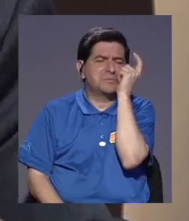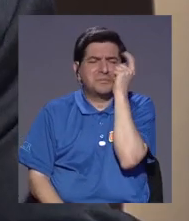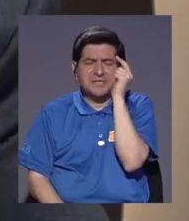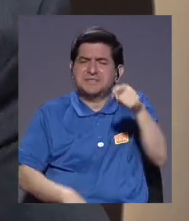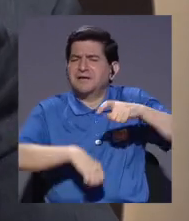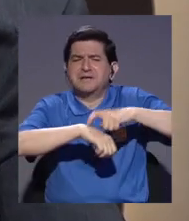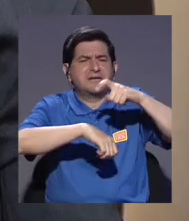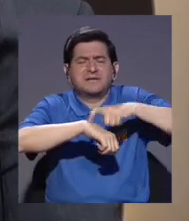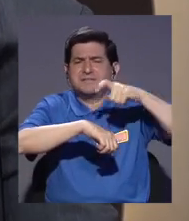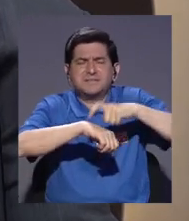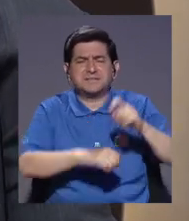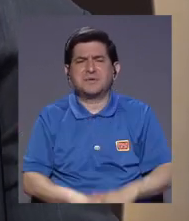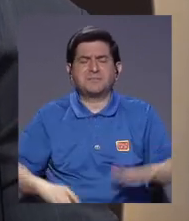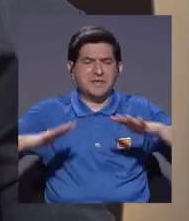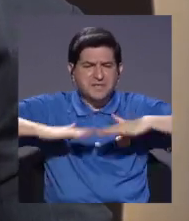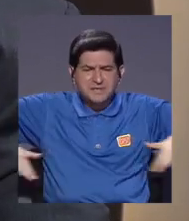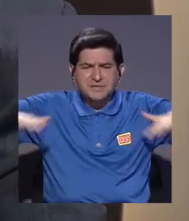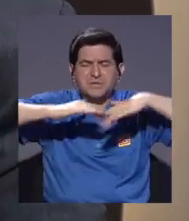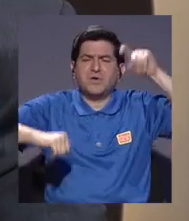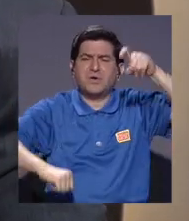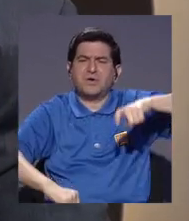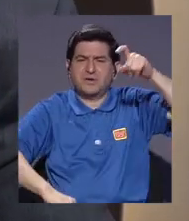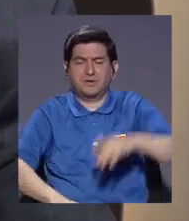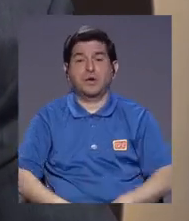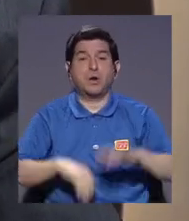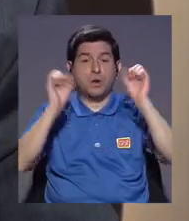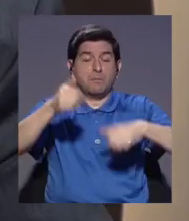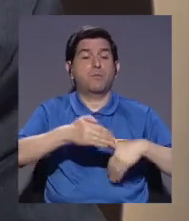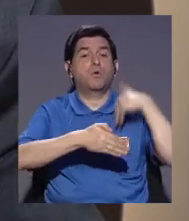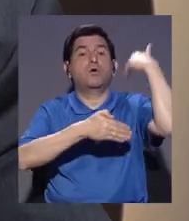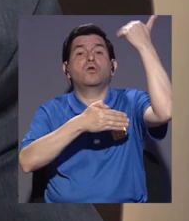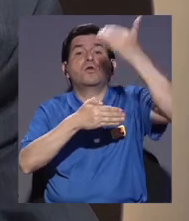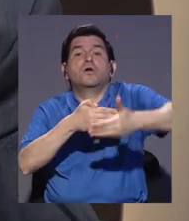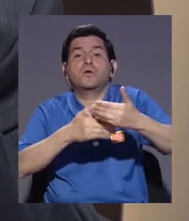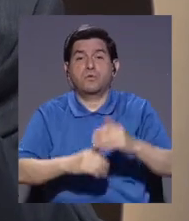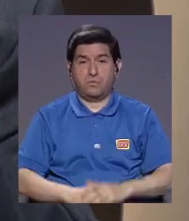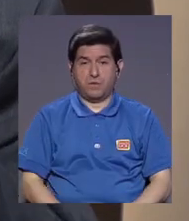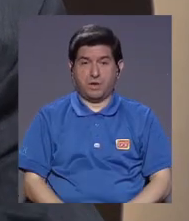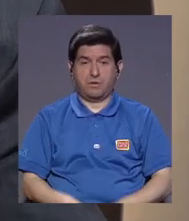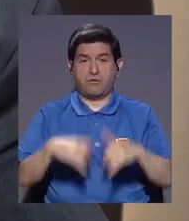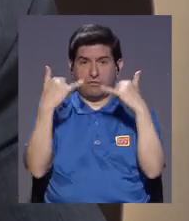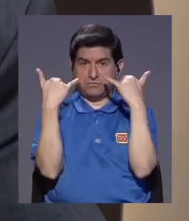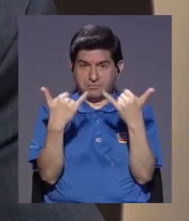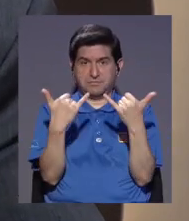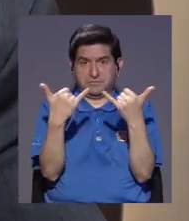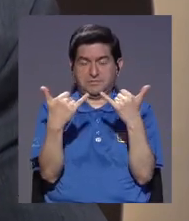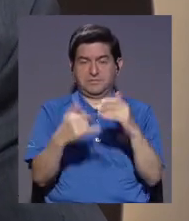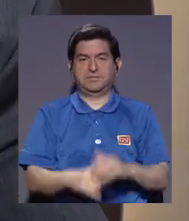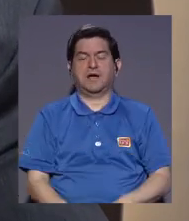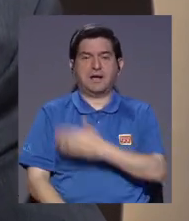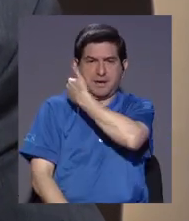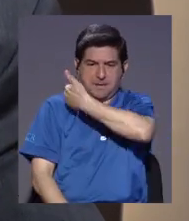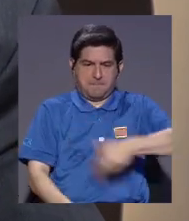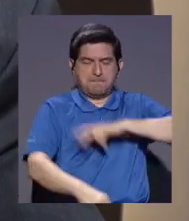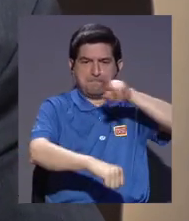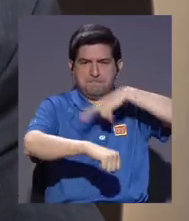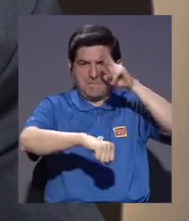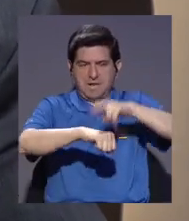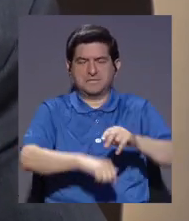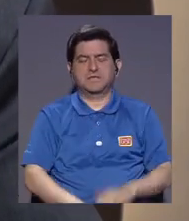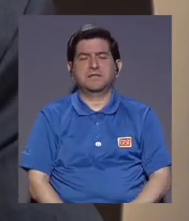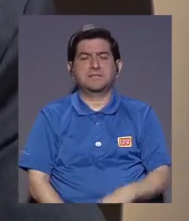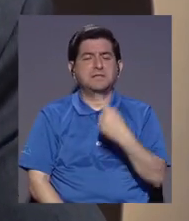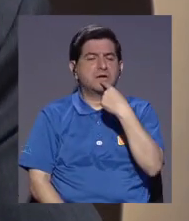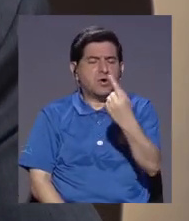creando el escenario necesario para llegar después a ser presidente de la